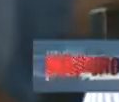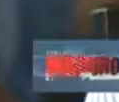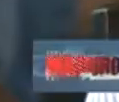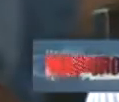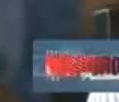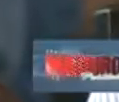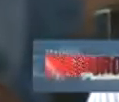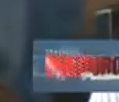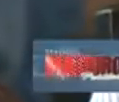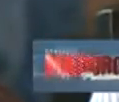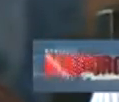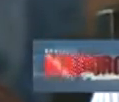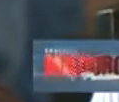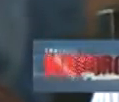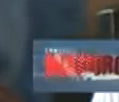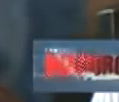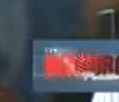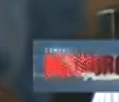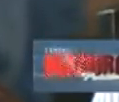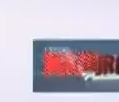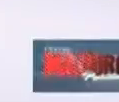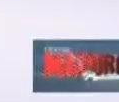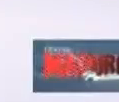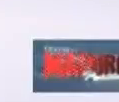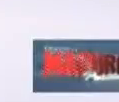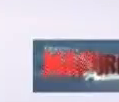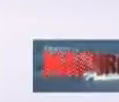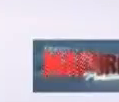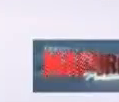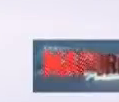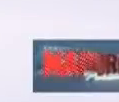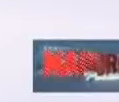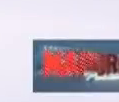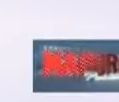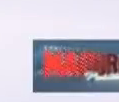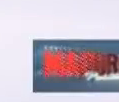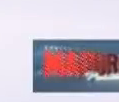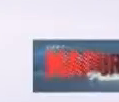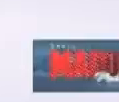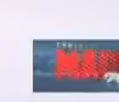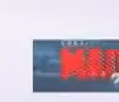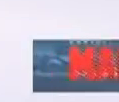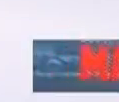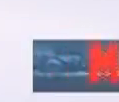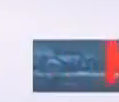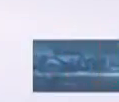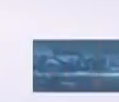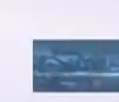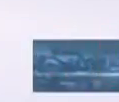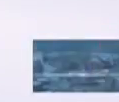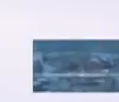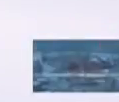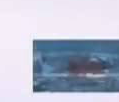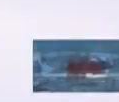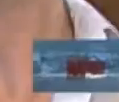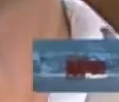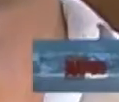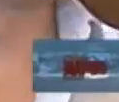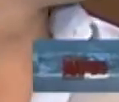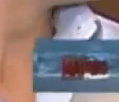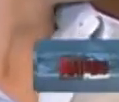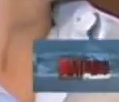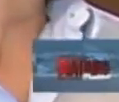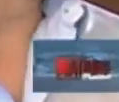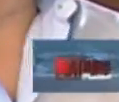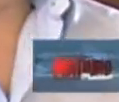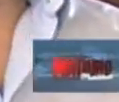también. Se ha incorporado el consultor jurídico constituyente don Elvis